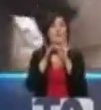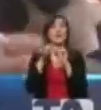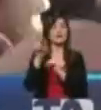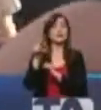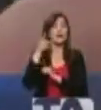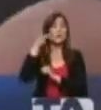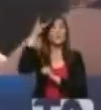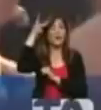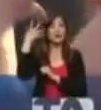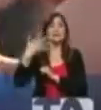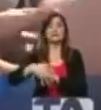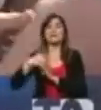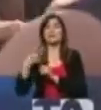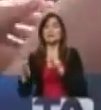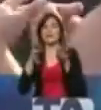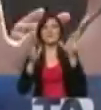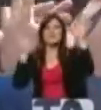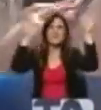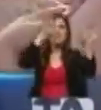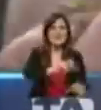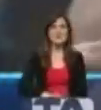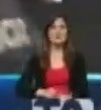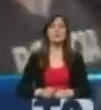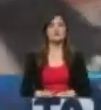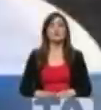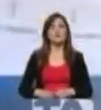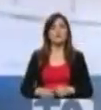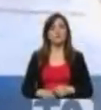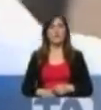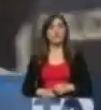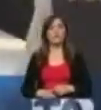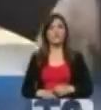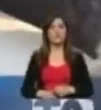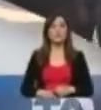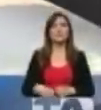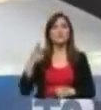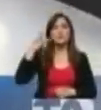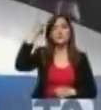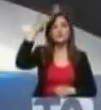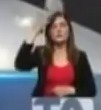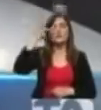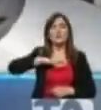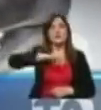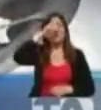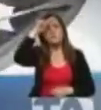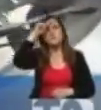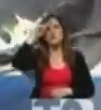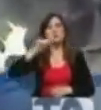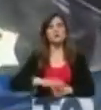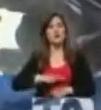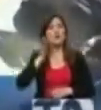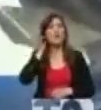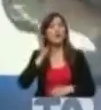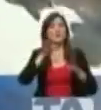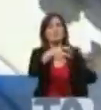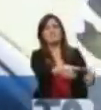cuando los papitos trataron de hacer justicia con sus propias manos. Los padres indignados intentaron bajar a la docente